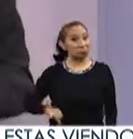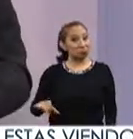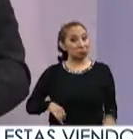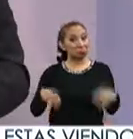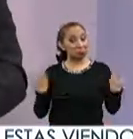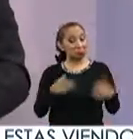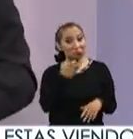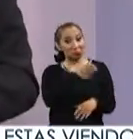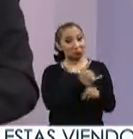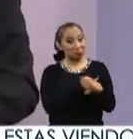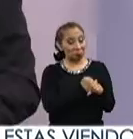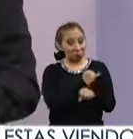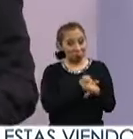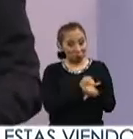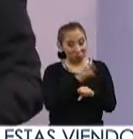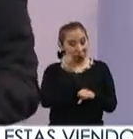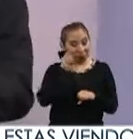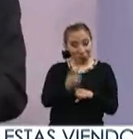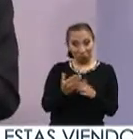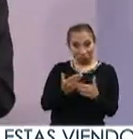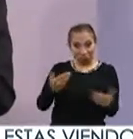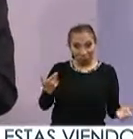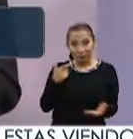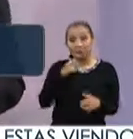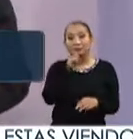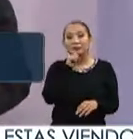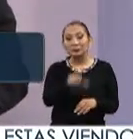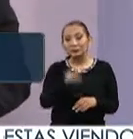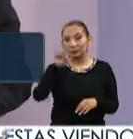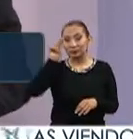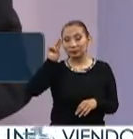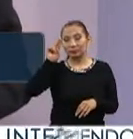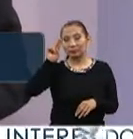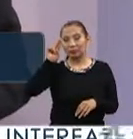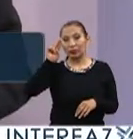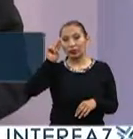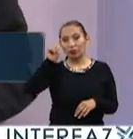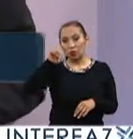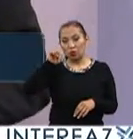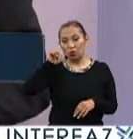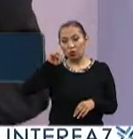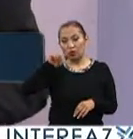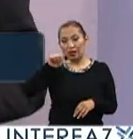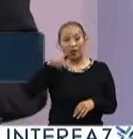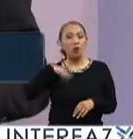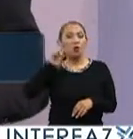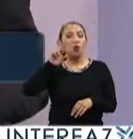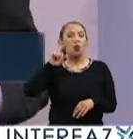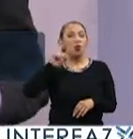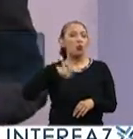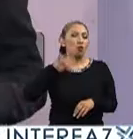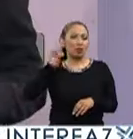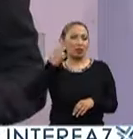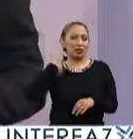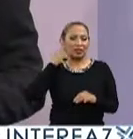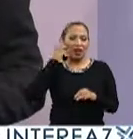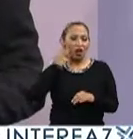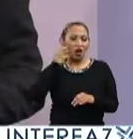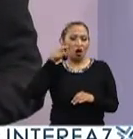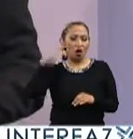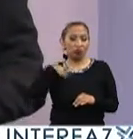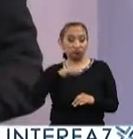Interesante esta nota que acabamos de ver. Además, la Universidad Autónoma de Nuevo León es una de las casas de estudio